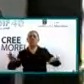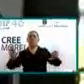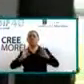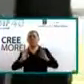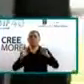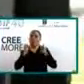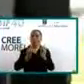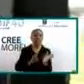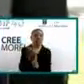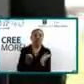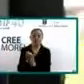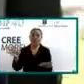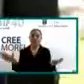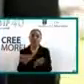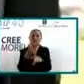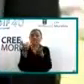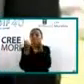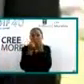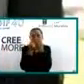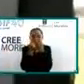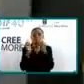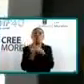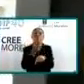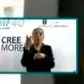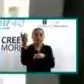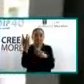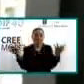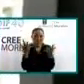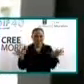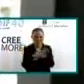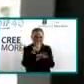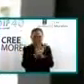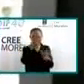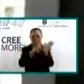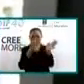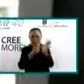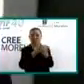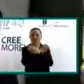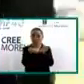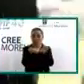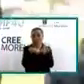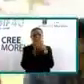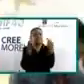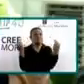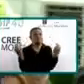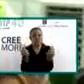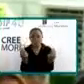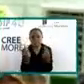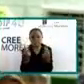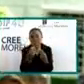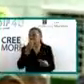decisiones. Y hacer la reforma educativa era imprescindible, había que enfrentar el